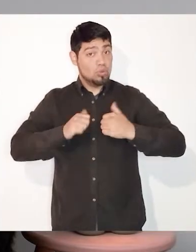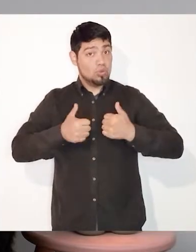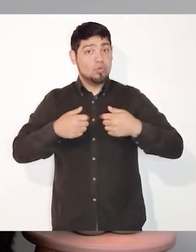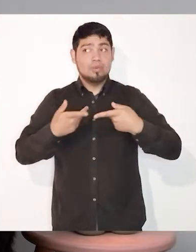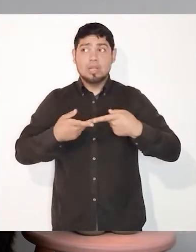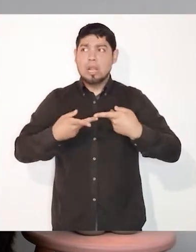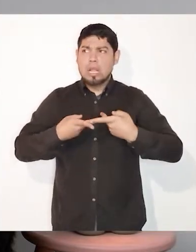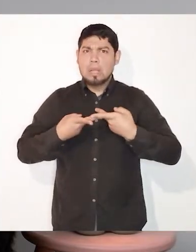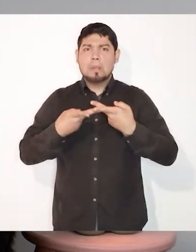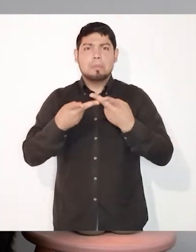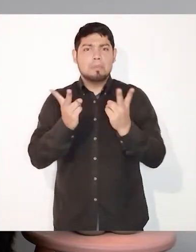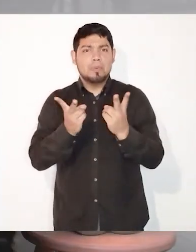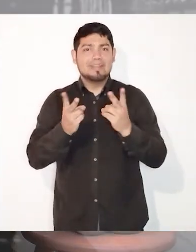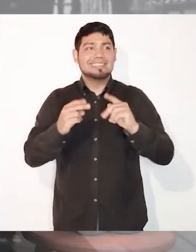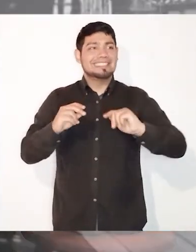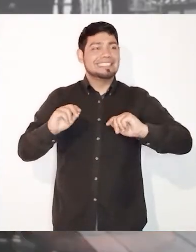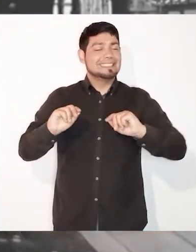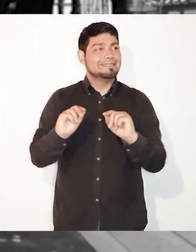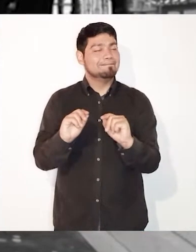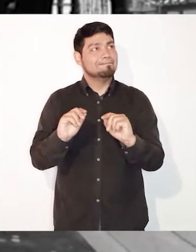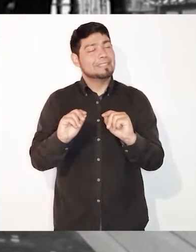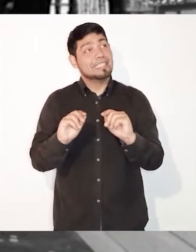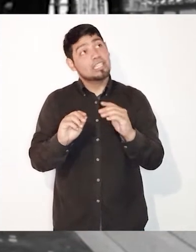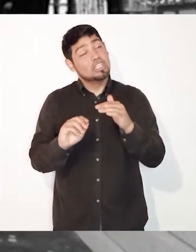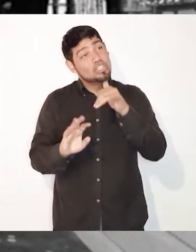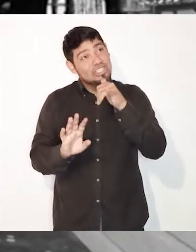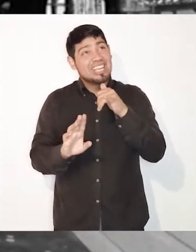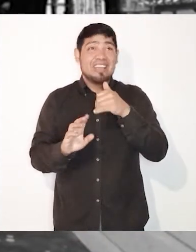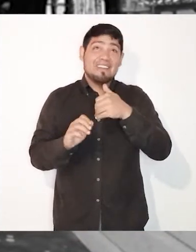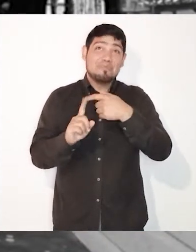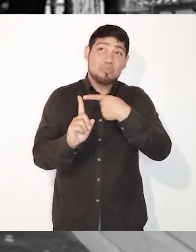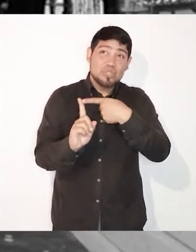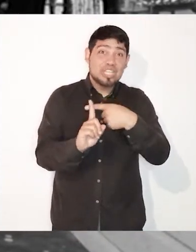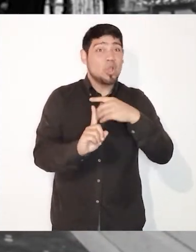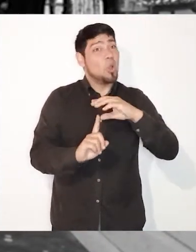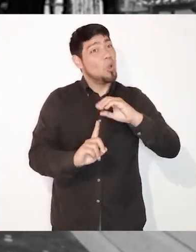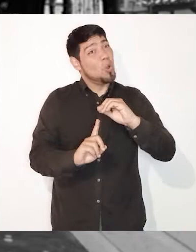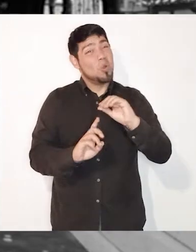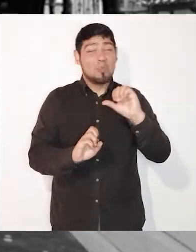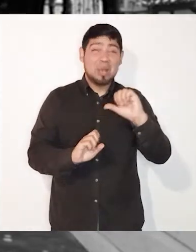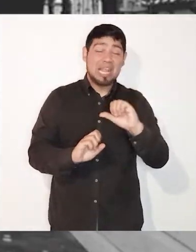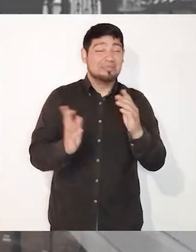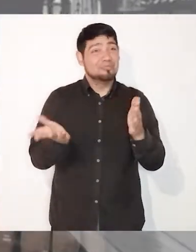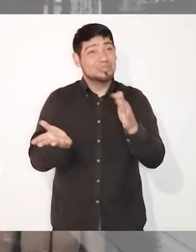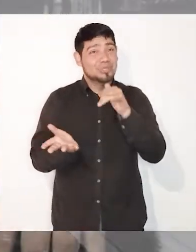yo publiqué muy joven, lo que no sé si es bueno, a veces pienso que sí, a veces pienso que no.